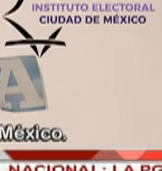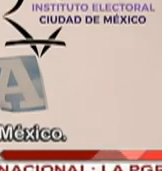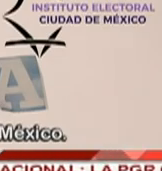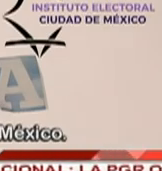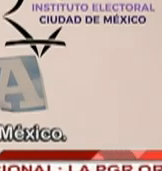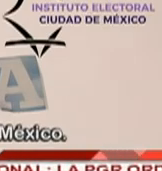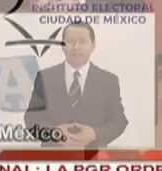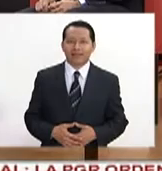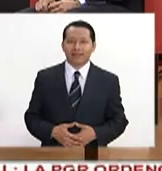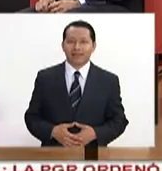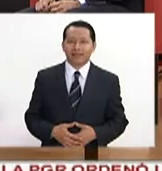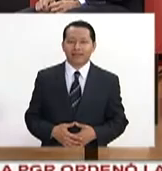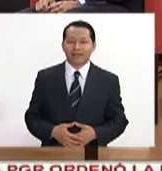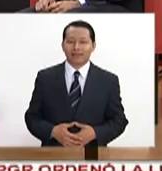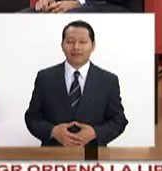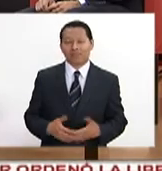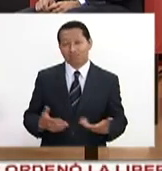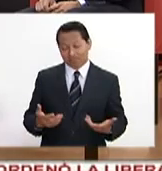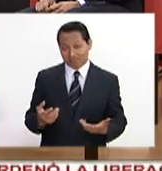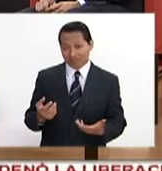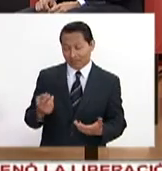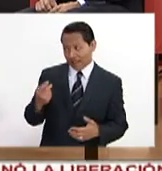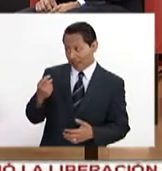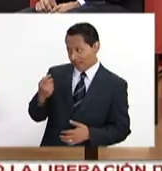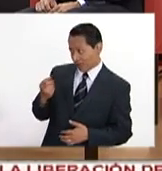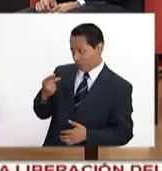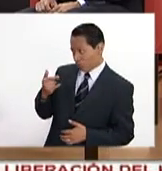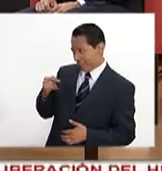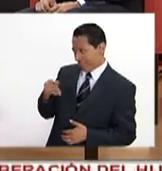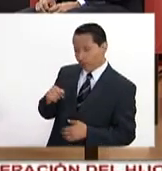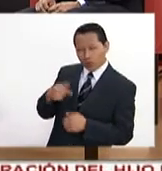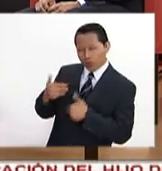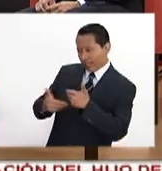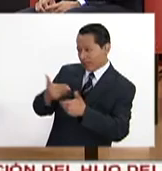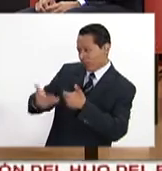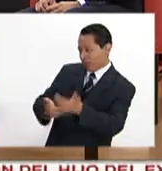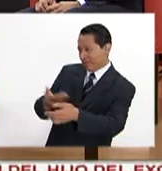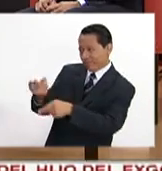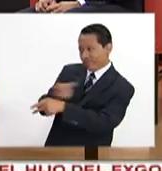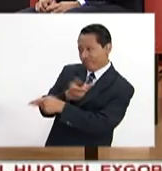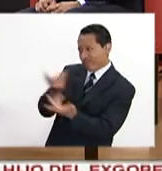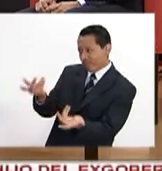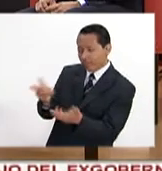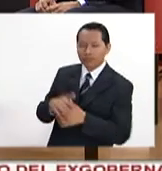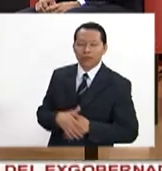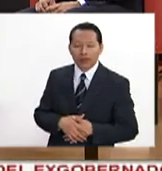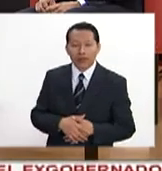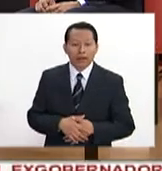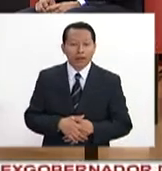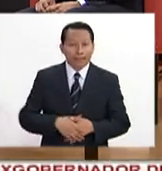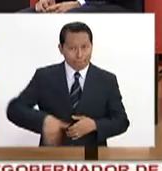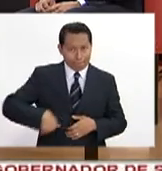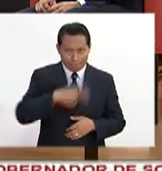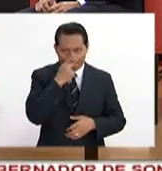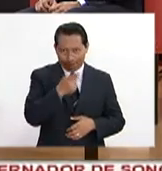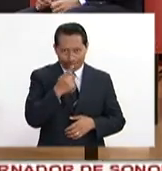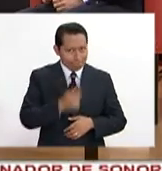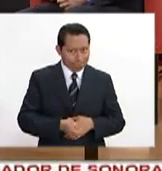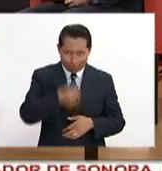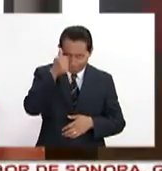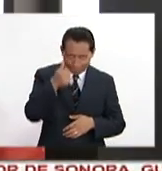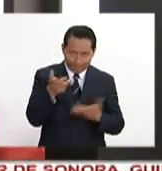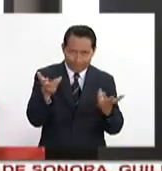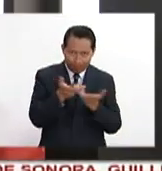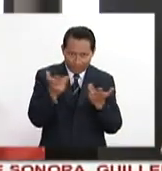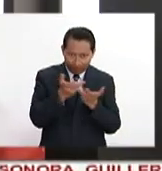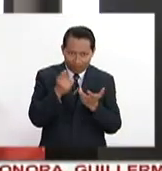de México. Y después de esto, Gustavo, ¿qué va a ocurrir? Es un ejercicio inédito, como mencionaba al principio. Si